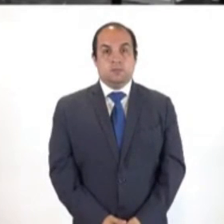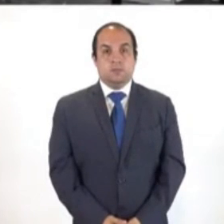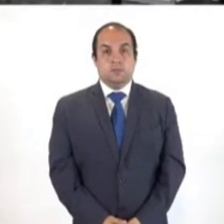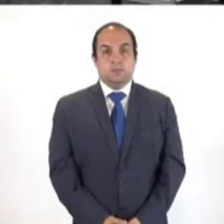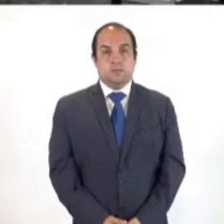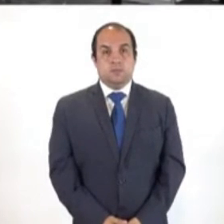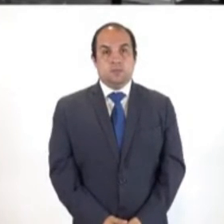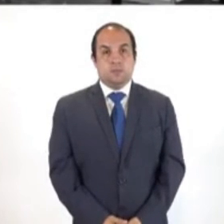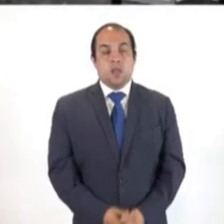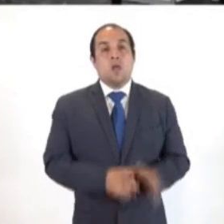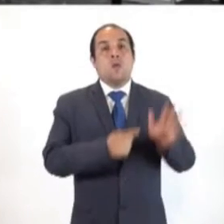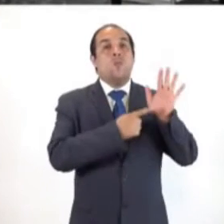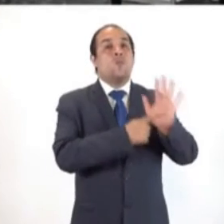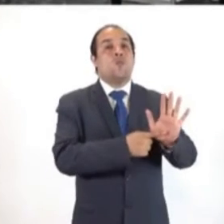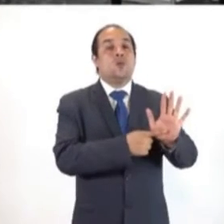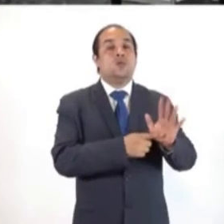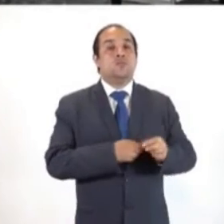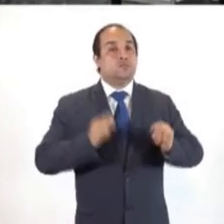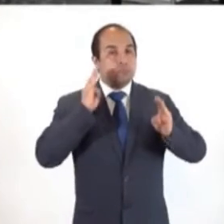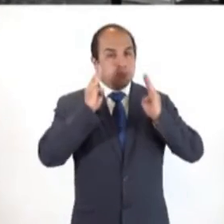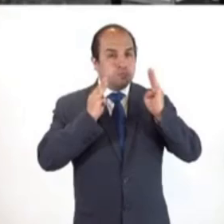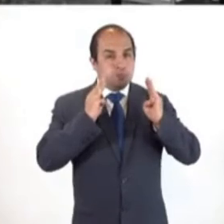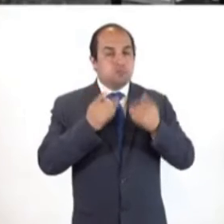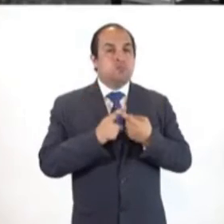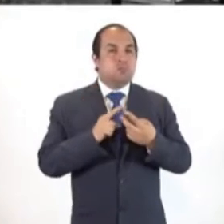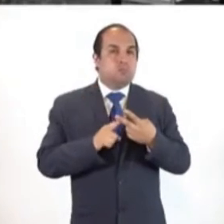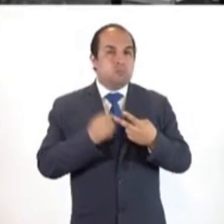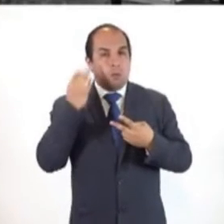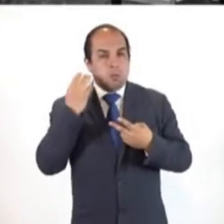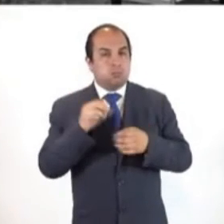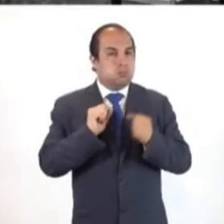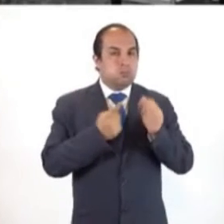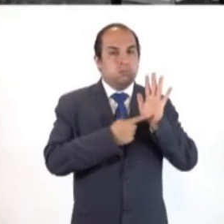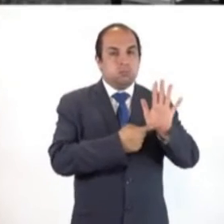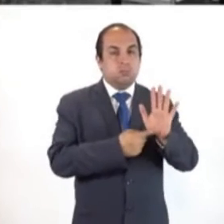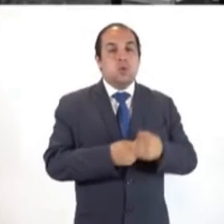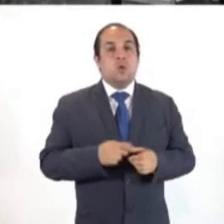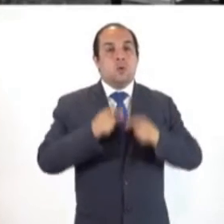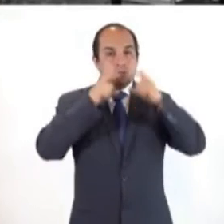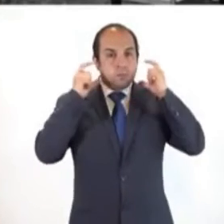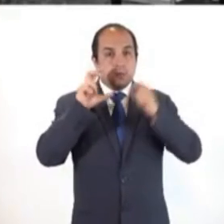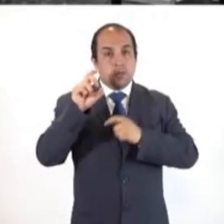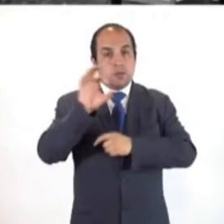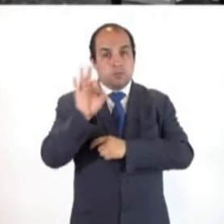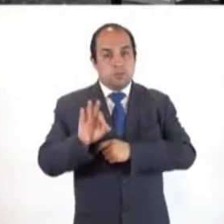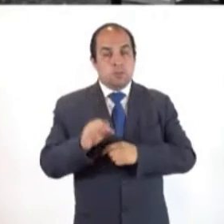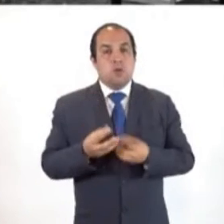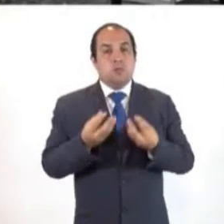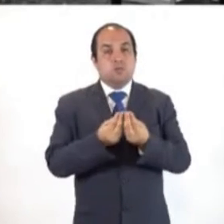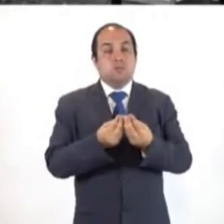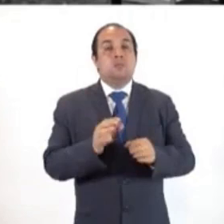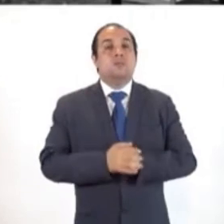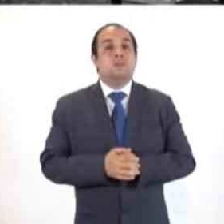En el caso de expos, uso permanente de cubrebocas también, 30% de aforo máximo y un mínimo de